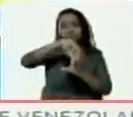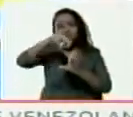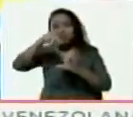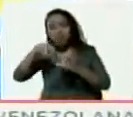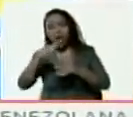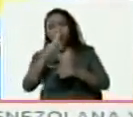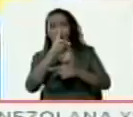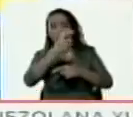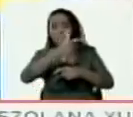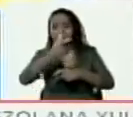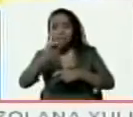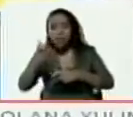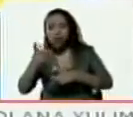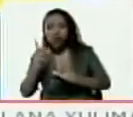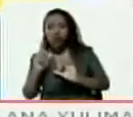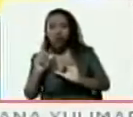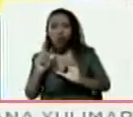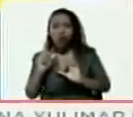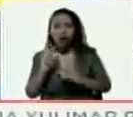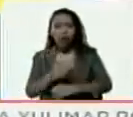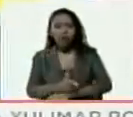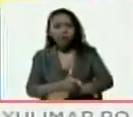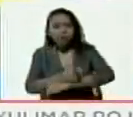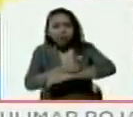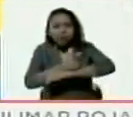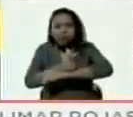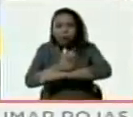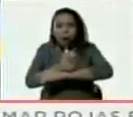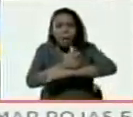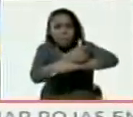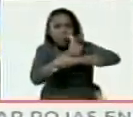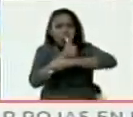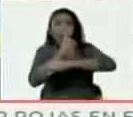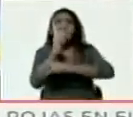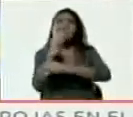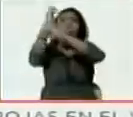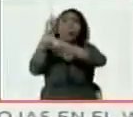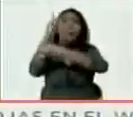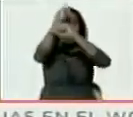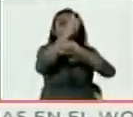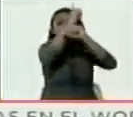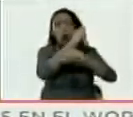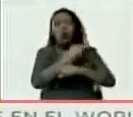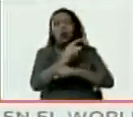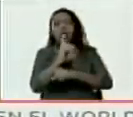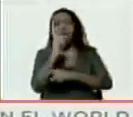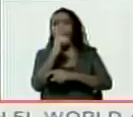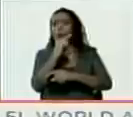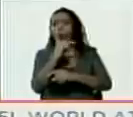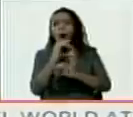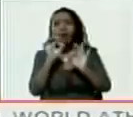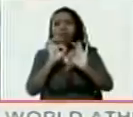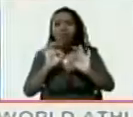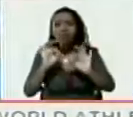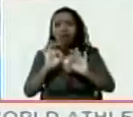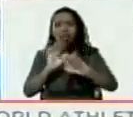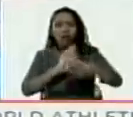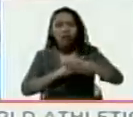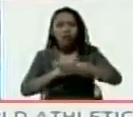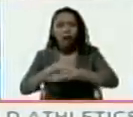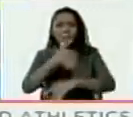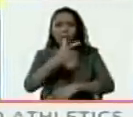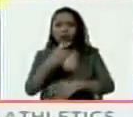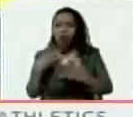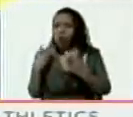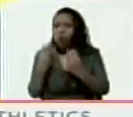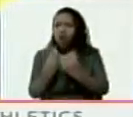unas personas armadas, disparan al aire y no hay ningún registro de la gente que acompañaba a